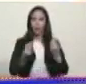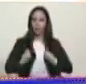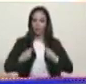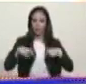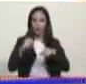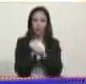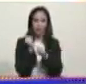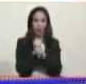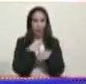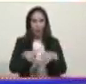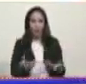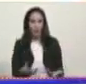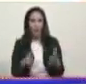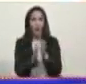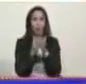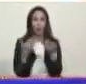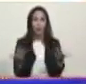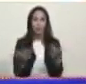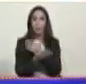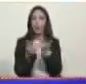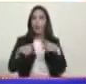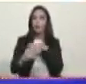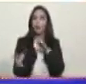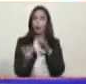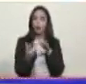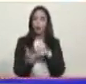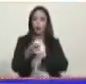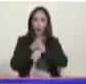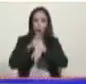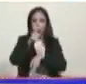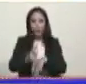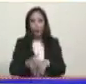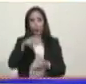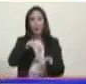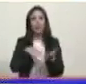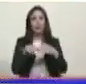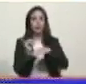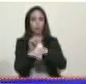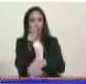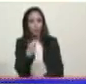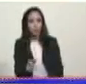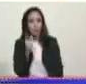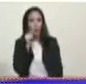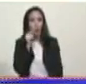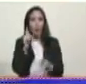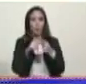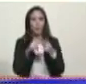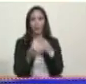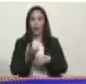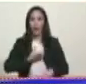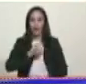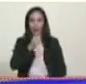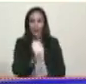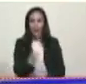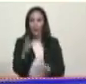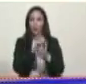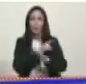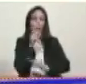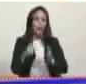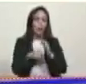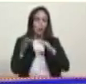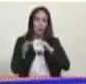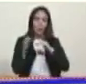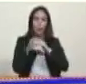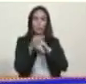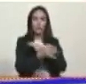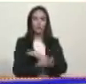comunidades ribereñas. Nos acompaña en este pase el gobernador del Estado Sucre, nos acompañan los alcaldes del municipio Sucre y